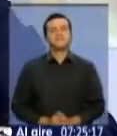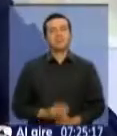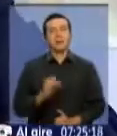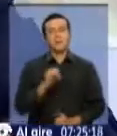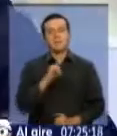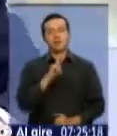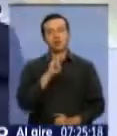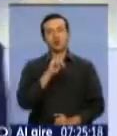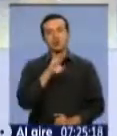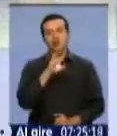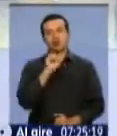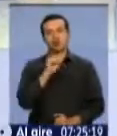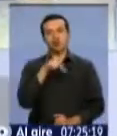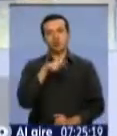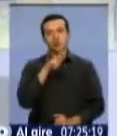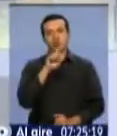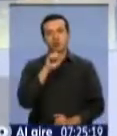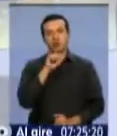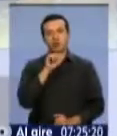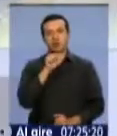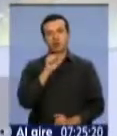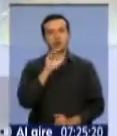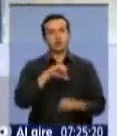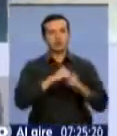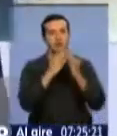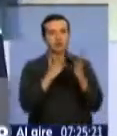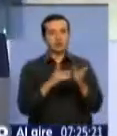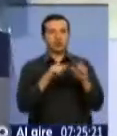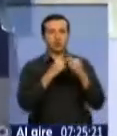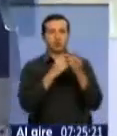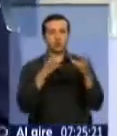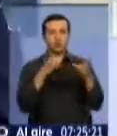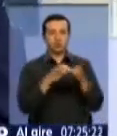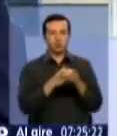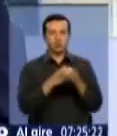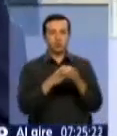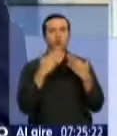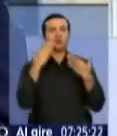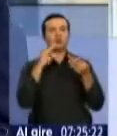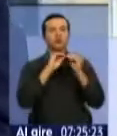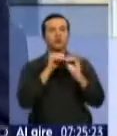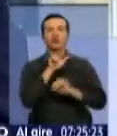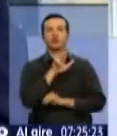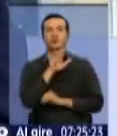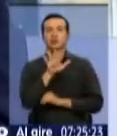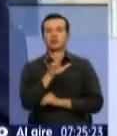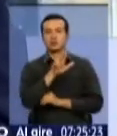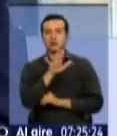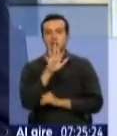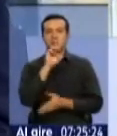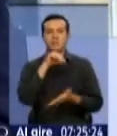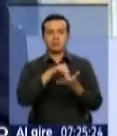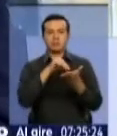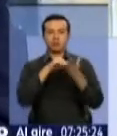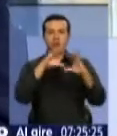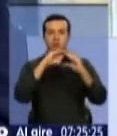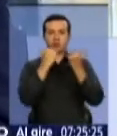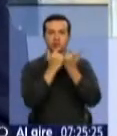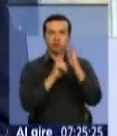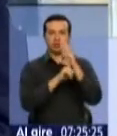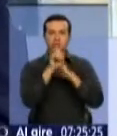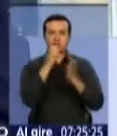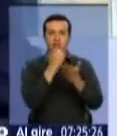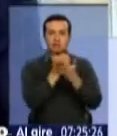Mauricio Proaño ya se encuentra con nosotros, asambleísta, integrante de la bancada de Alianza País y también miembro de la Comisión de Desarrollo